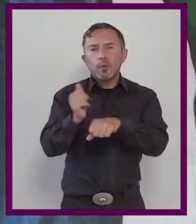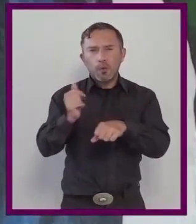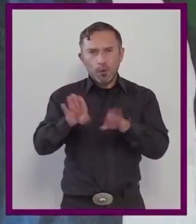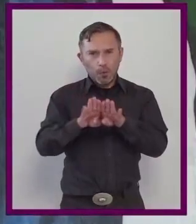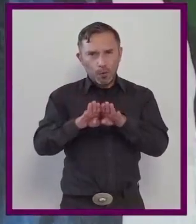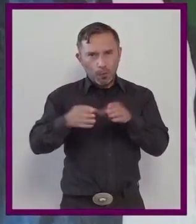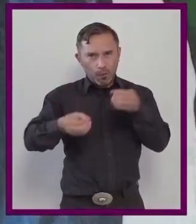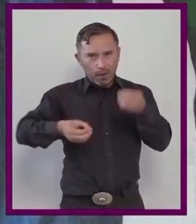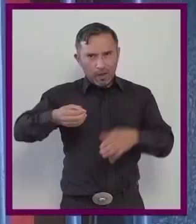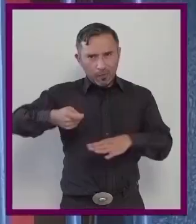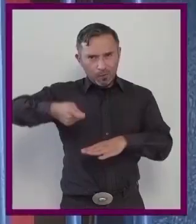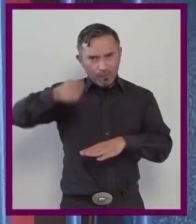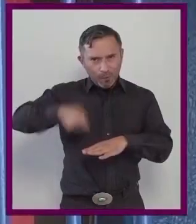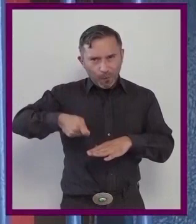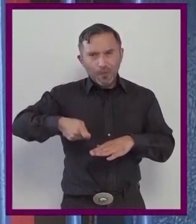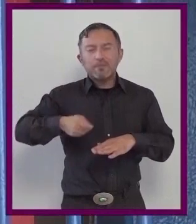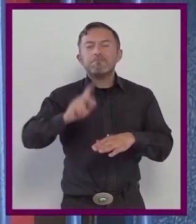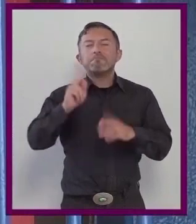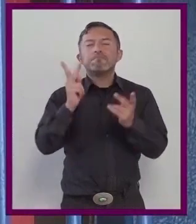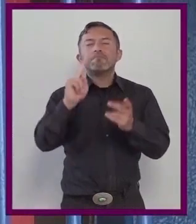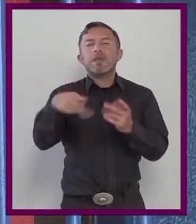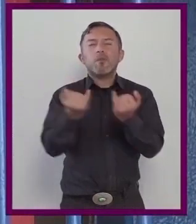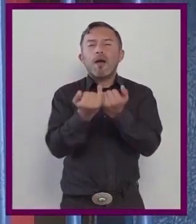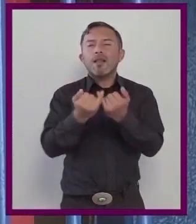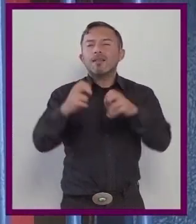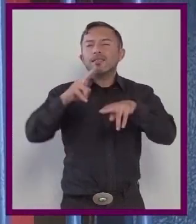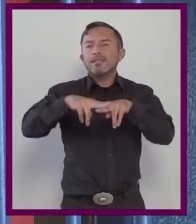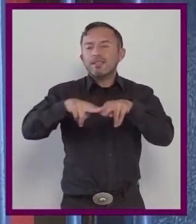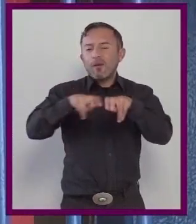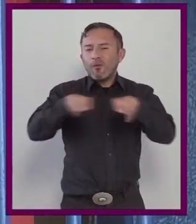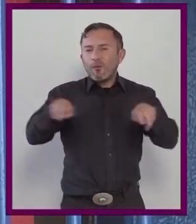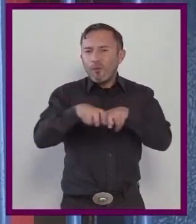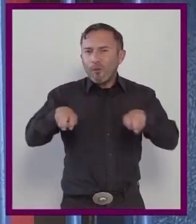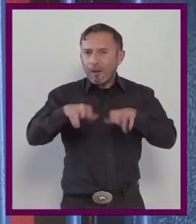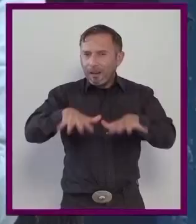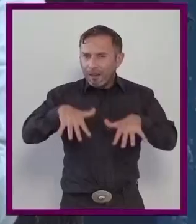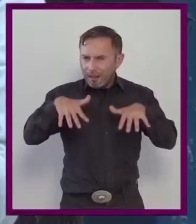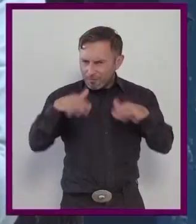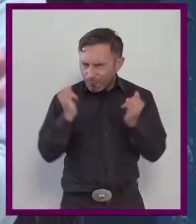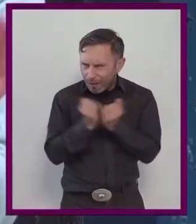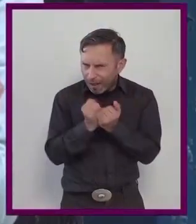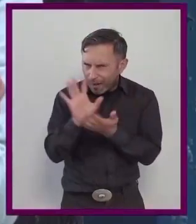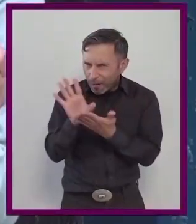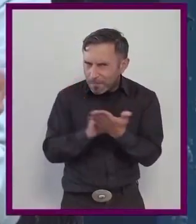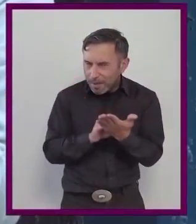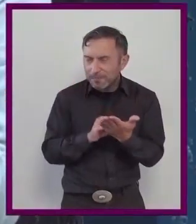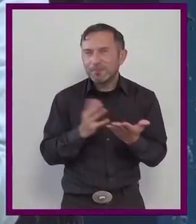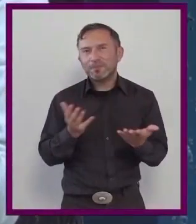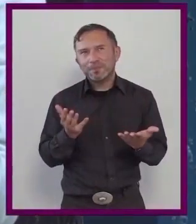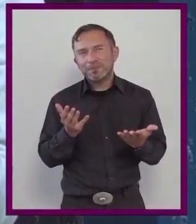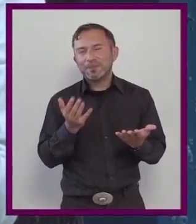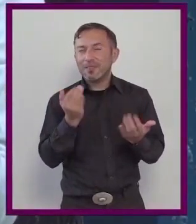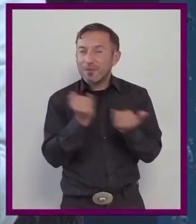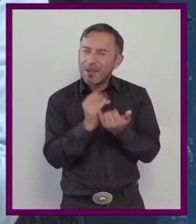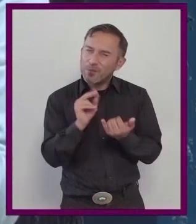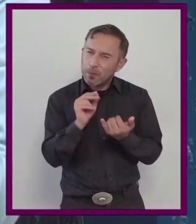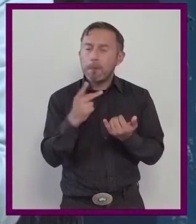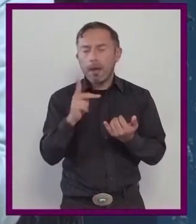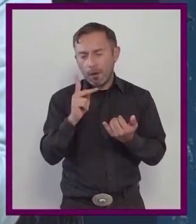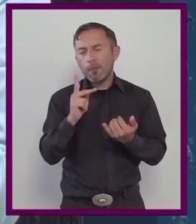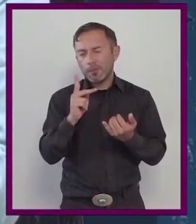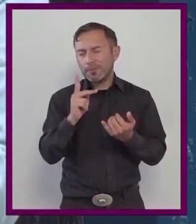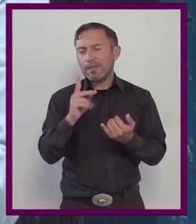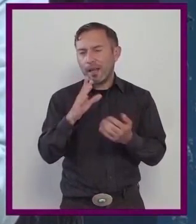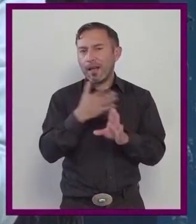juez con martillo y todo eso. No tanto así, pero algo hay de eso. Para llegar a esas explicaciones hay muchos